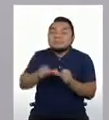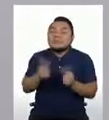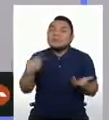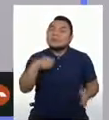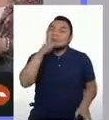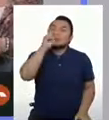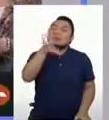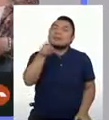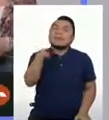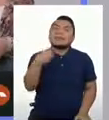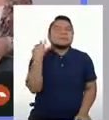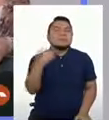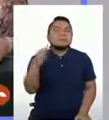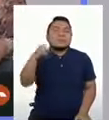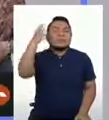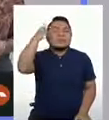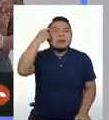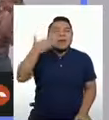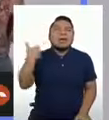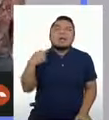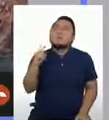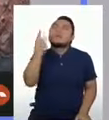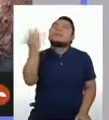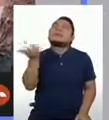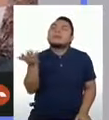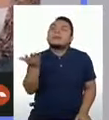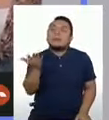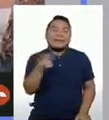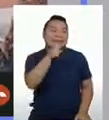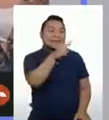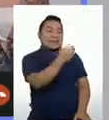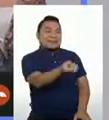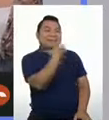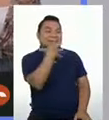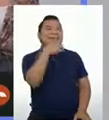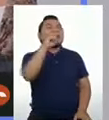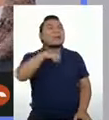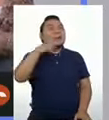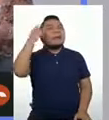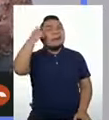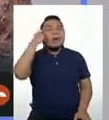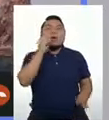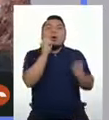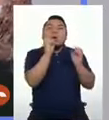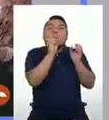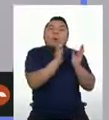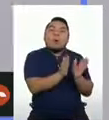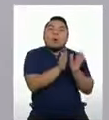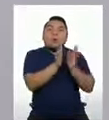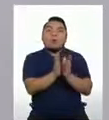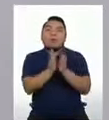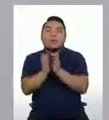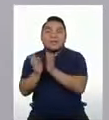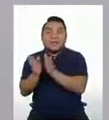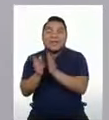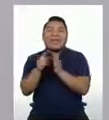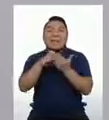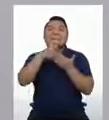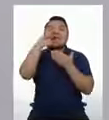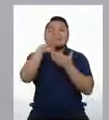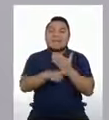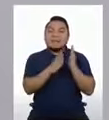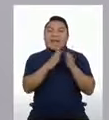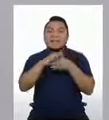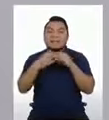dije que debían siempre tomar en cuenta? Nos dijo que debíamos tomar en cuenta el orden en el que hemos planificado. Así